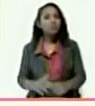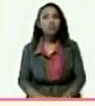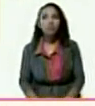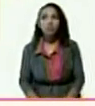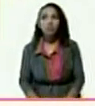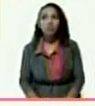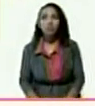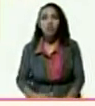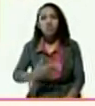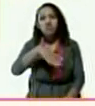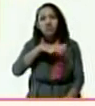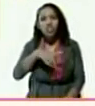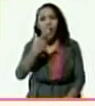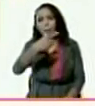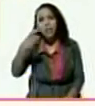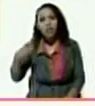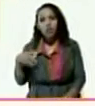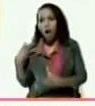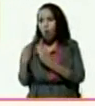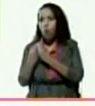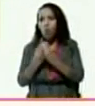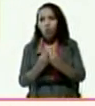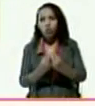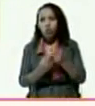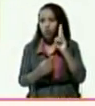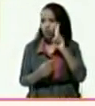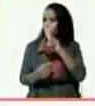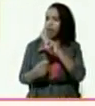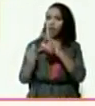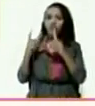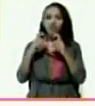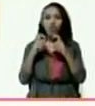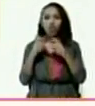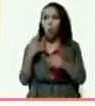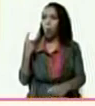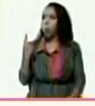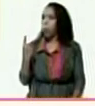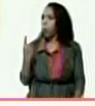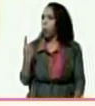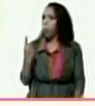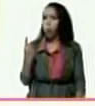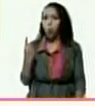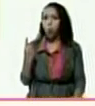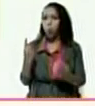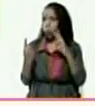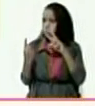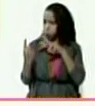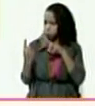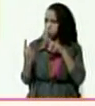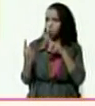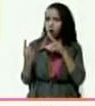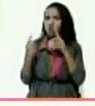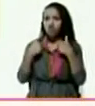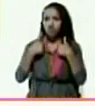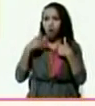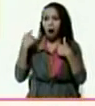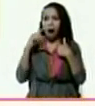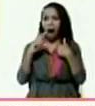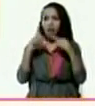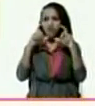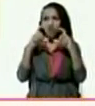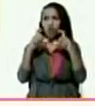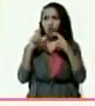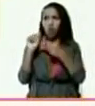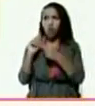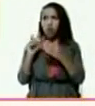dónde está la gente que supuestamente lo acompaña, porque uno ve las fotos. Tengo unas fotos aquí con alguna